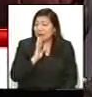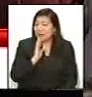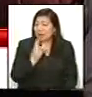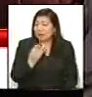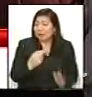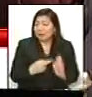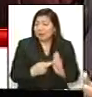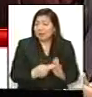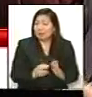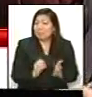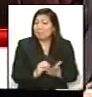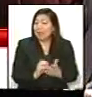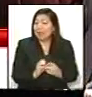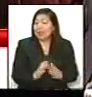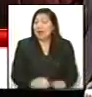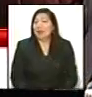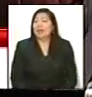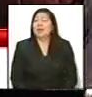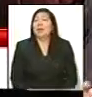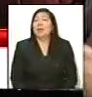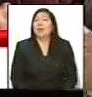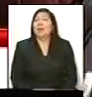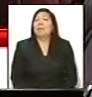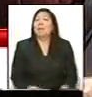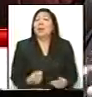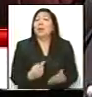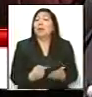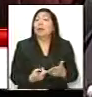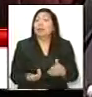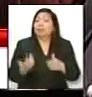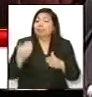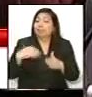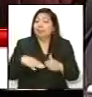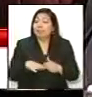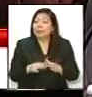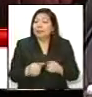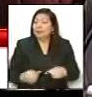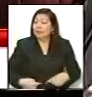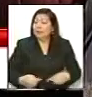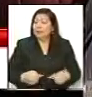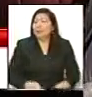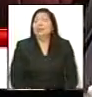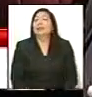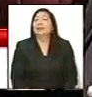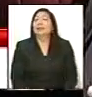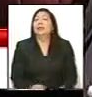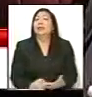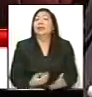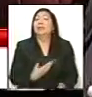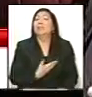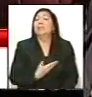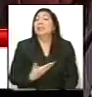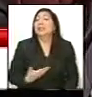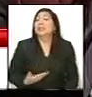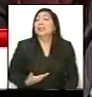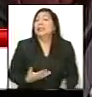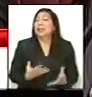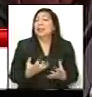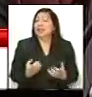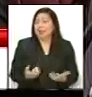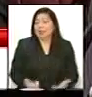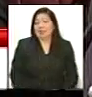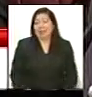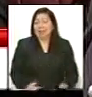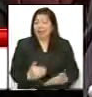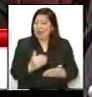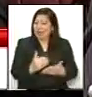de representación, claro, porque estamos imbuidos en discutir lo que el presidente de la República quiere, pues, la